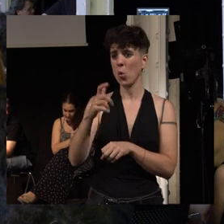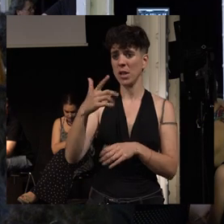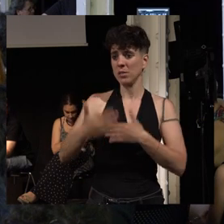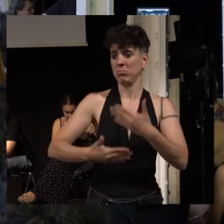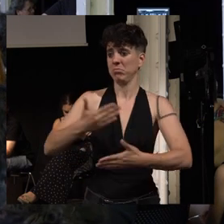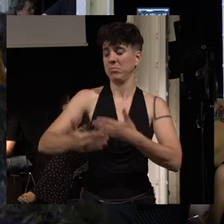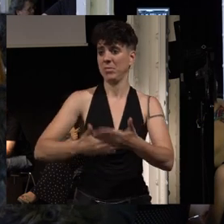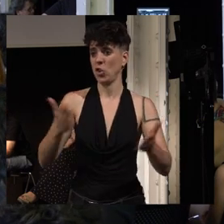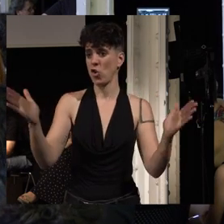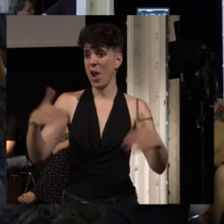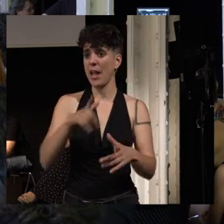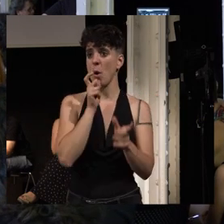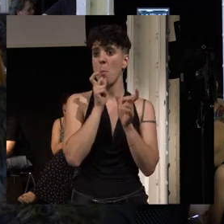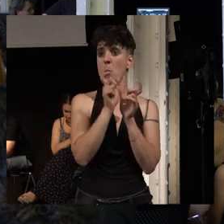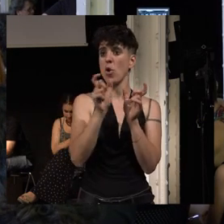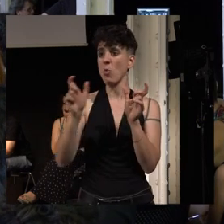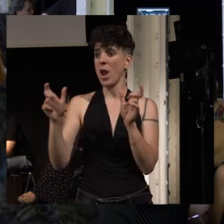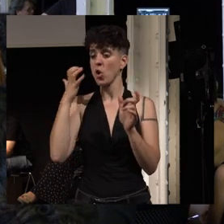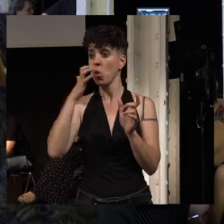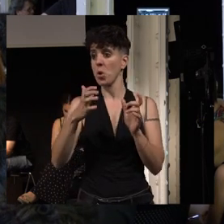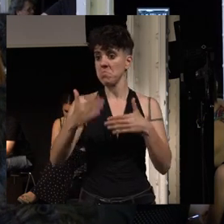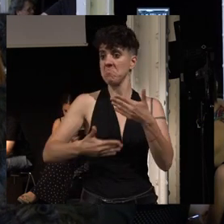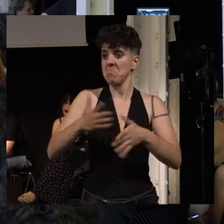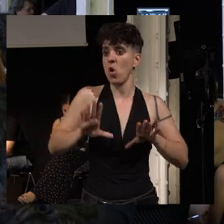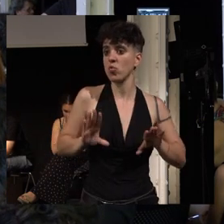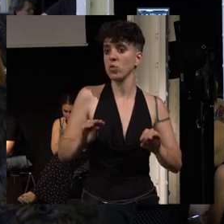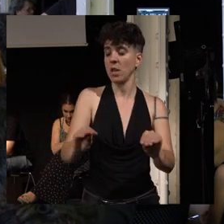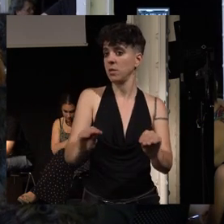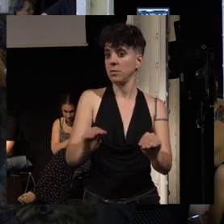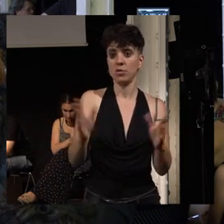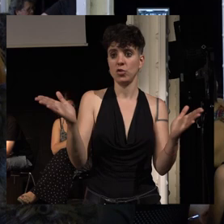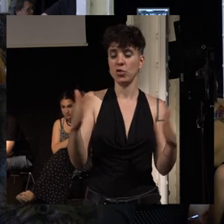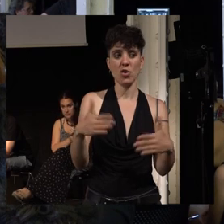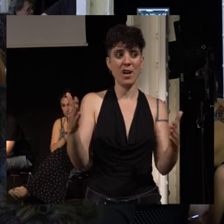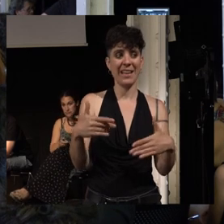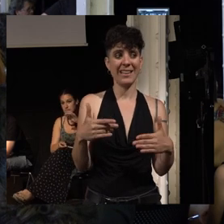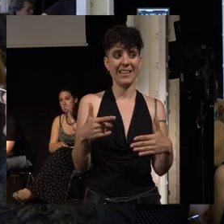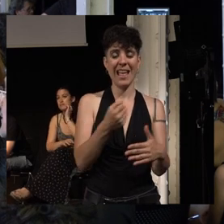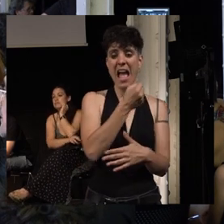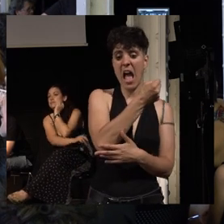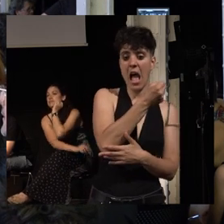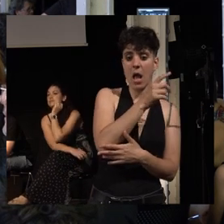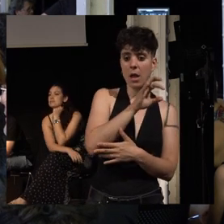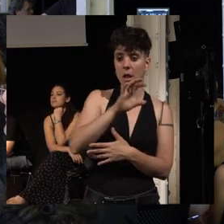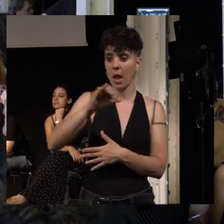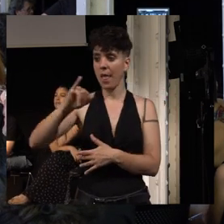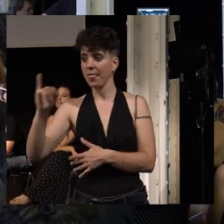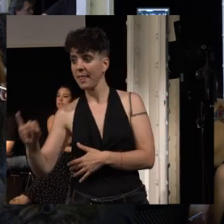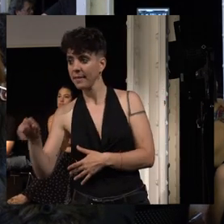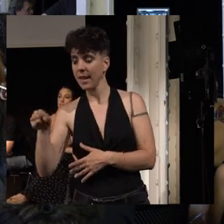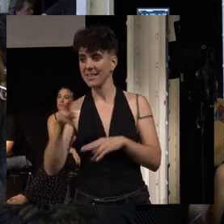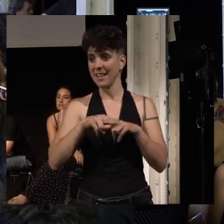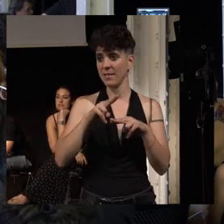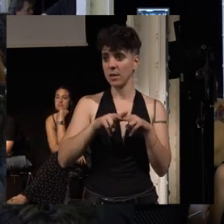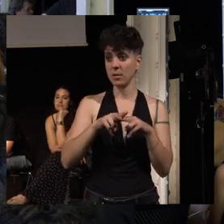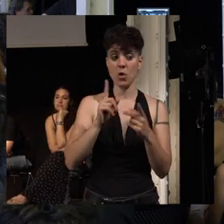hay un vocabulario queer en marcha, constituyendo desde A a la Z este evento,